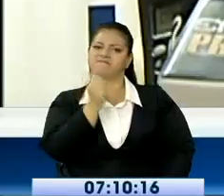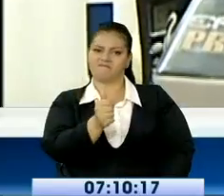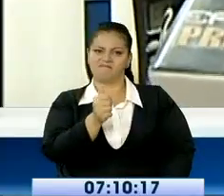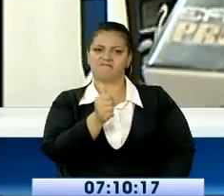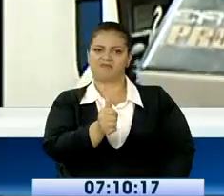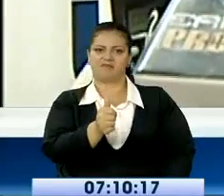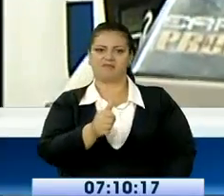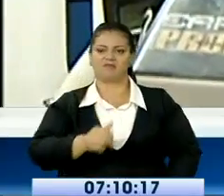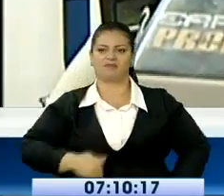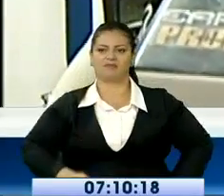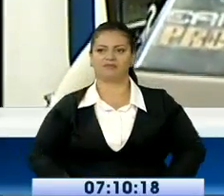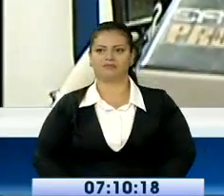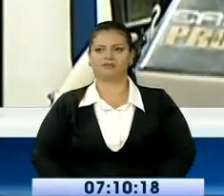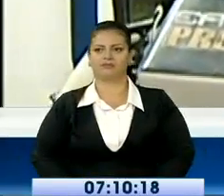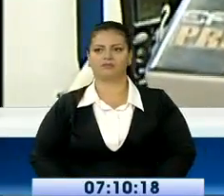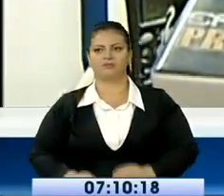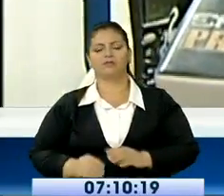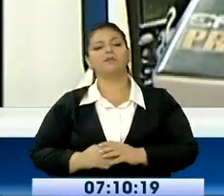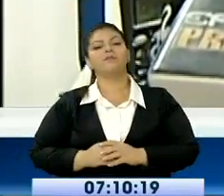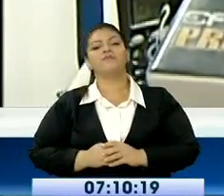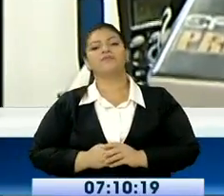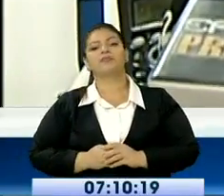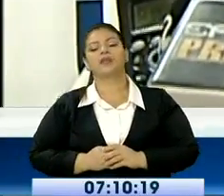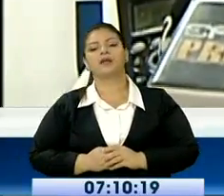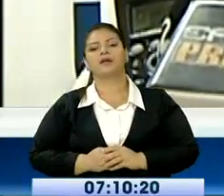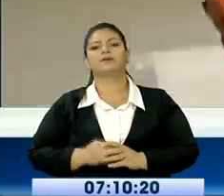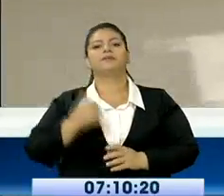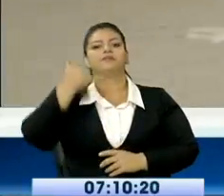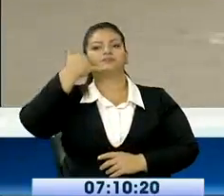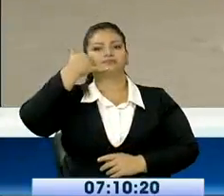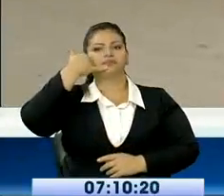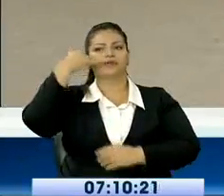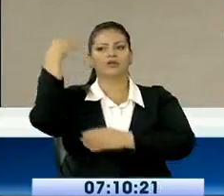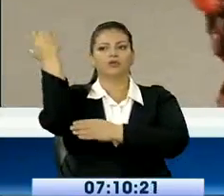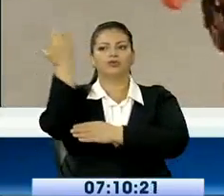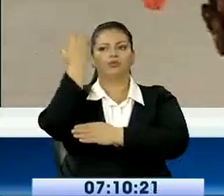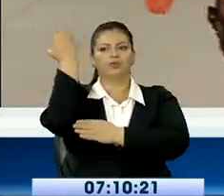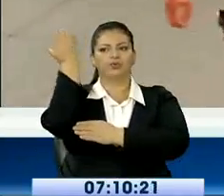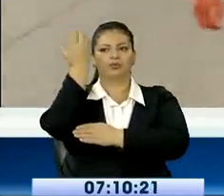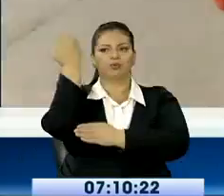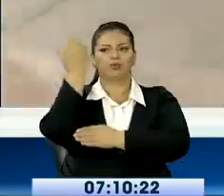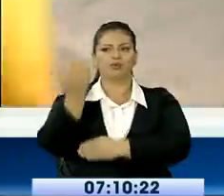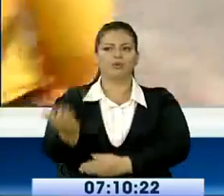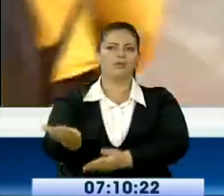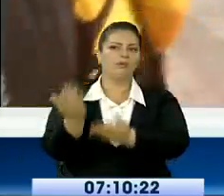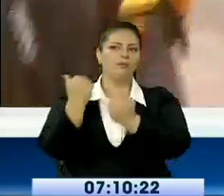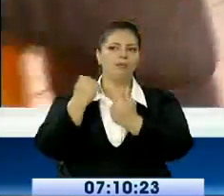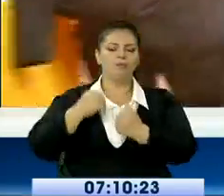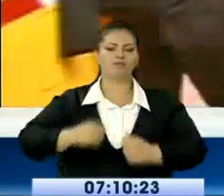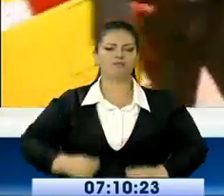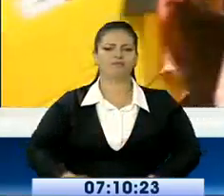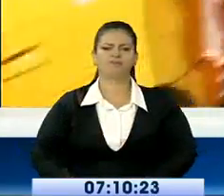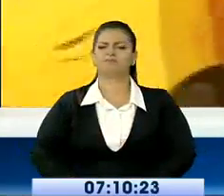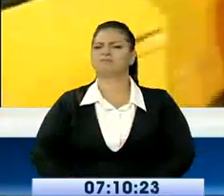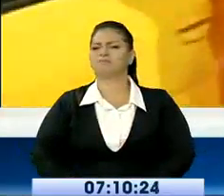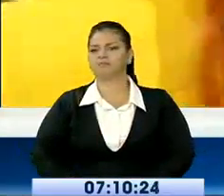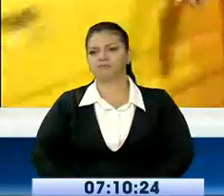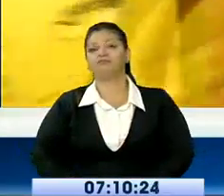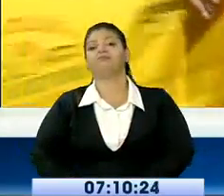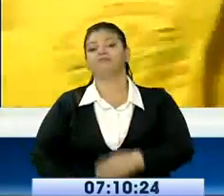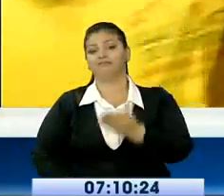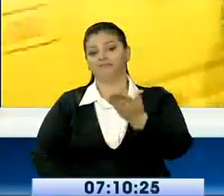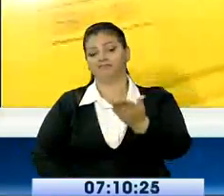se llamó a la ambulancia para que sea atendido. El sujeto operaba junto con una